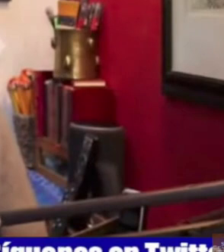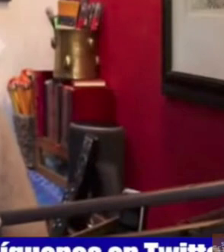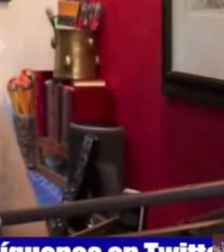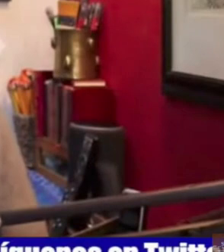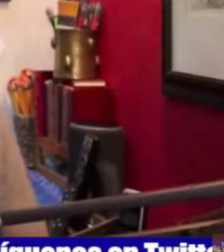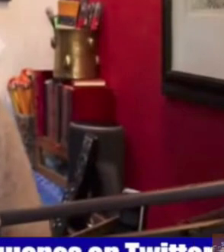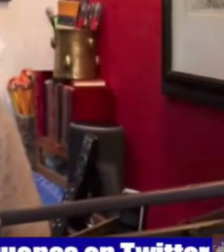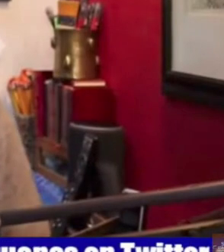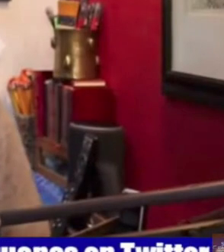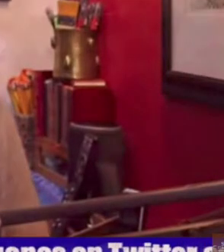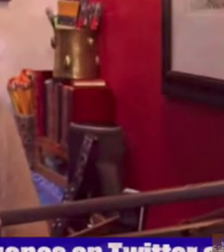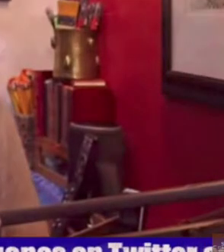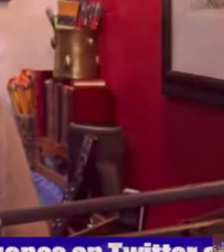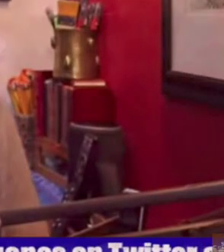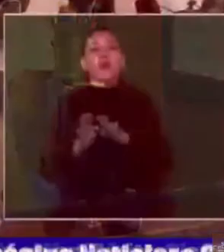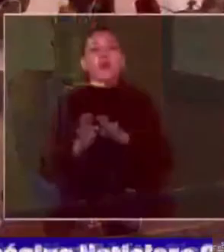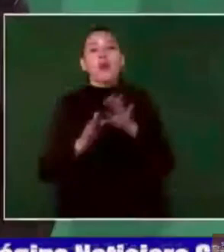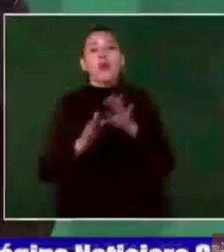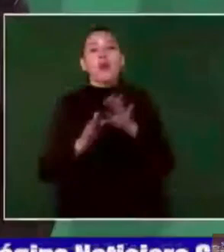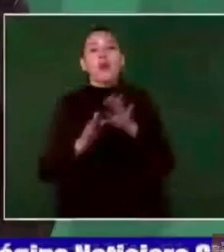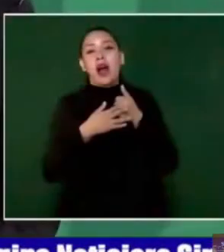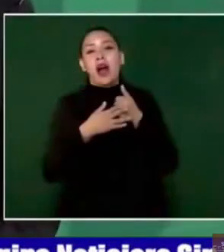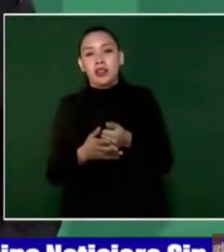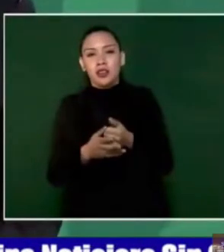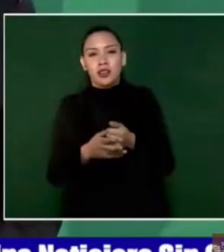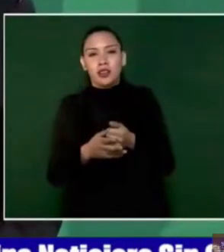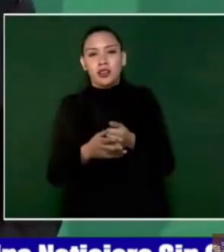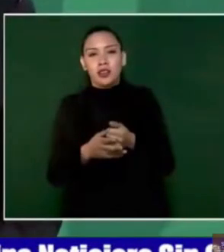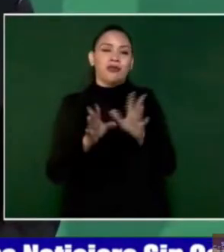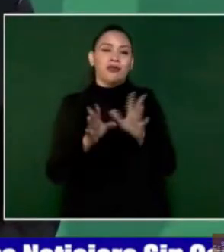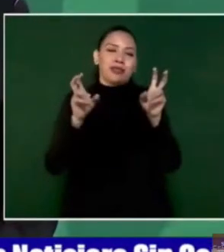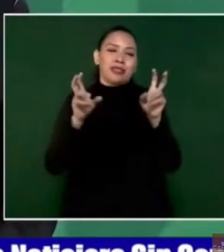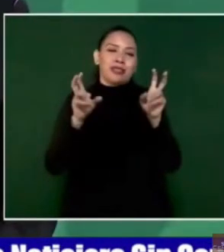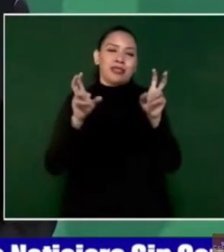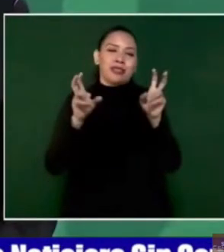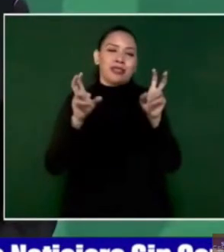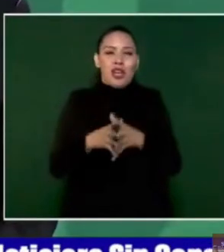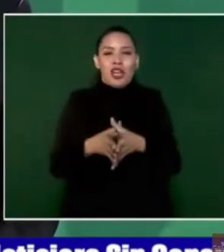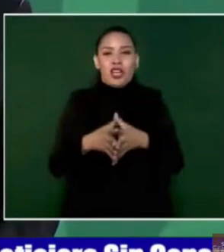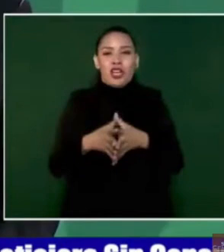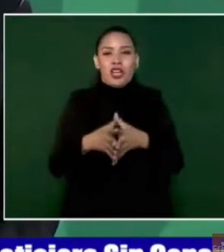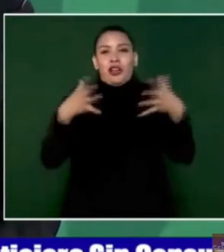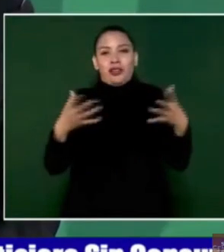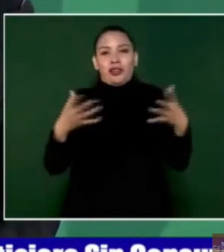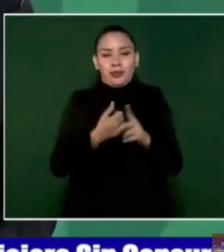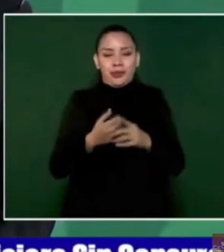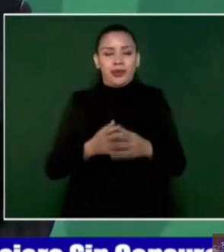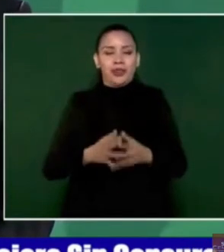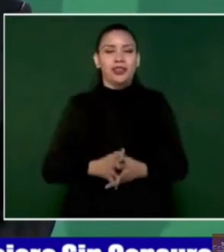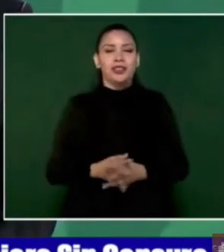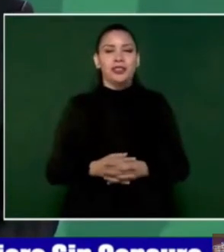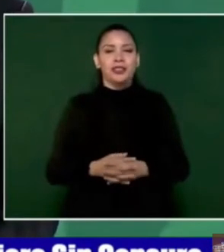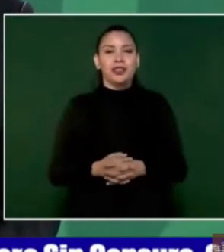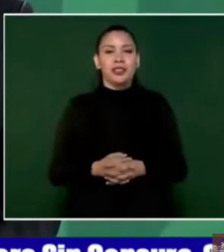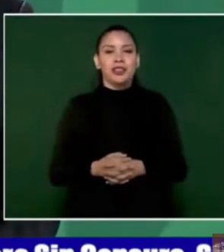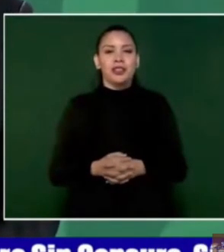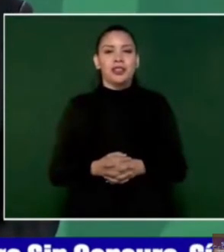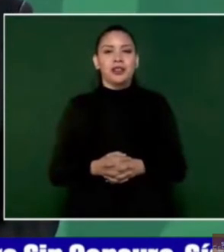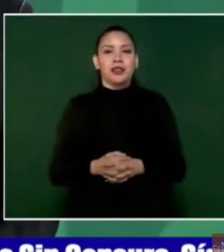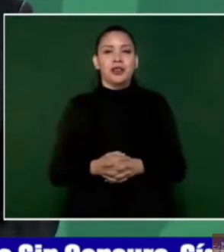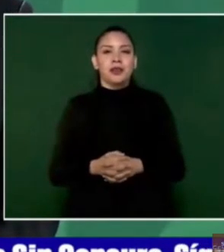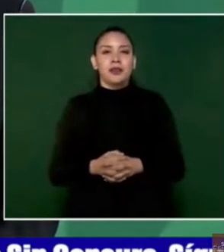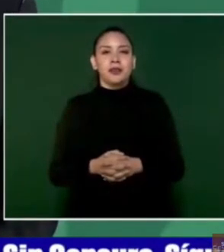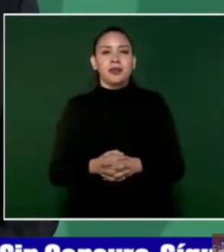dando vida a este tema de los Guacamaya Leaks, porque ¿para qué vamos a ensuciar la mañanera? ¿No? Porque